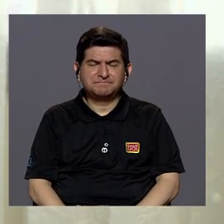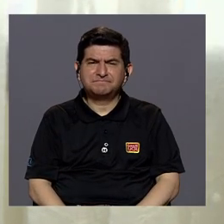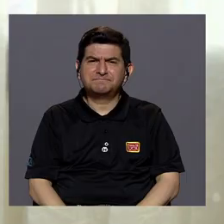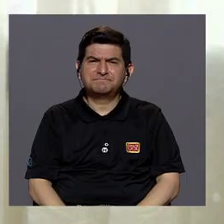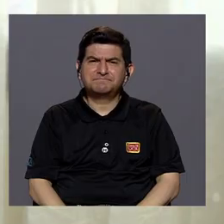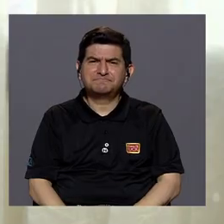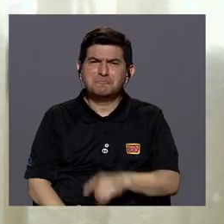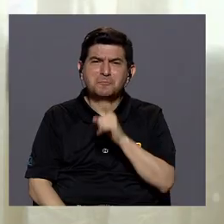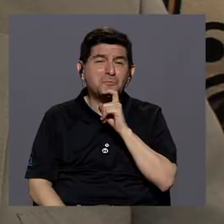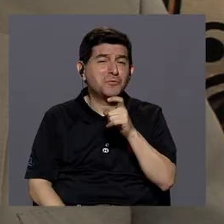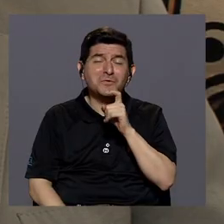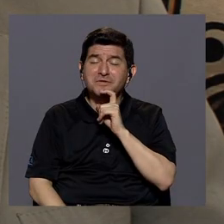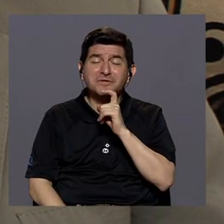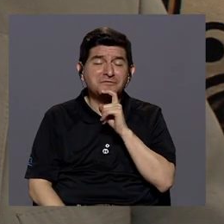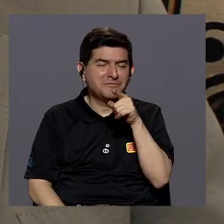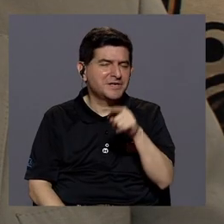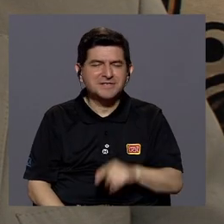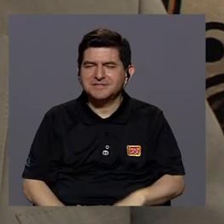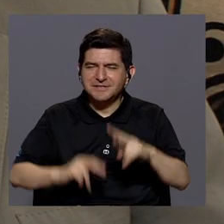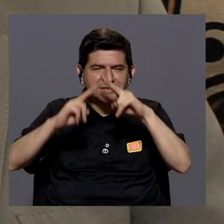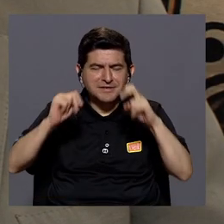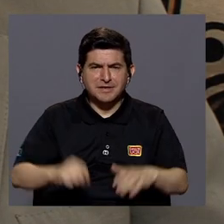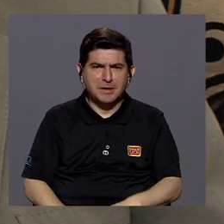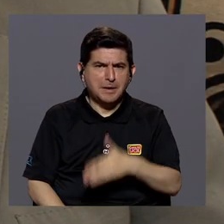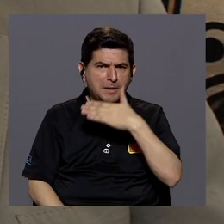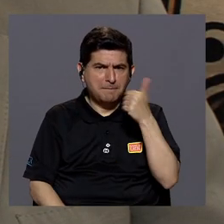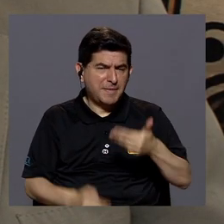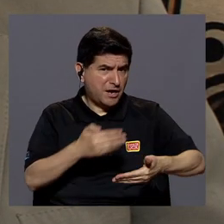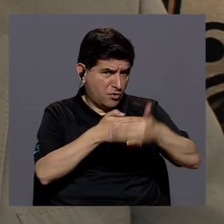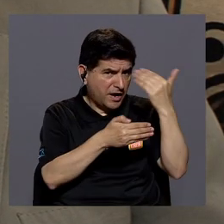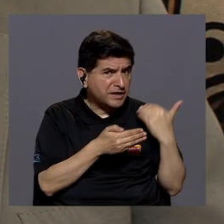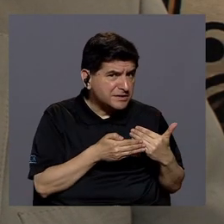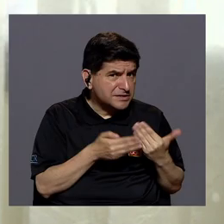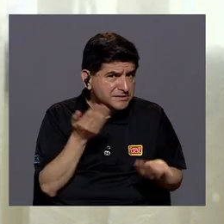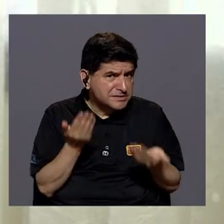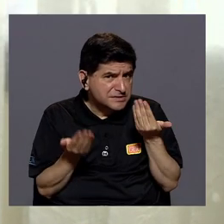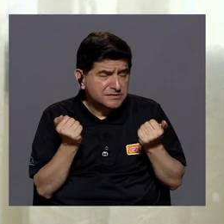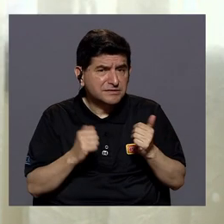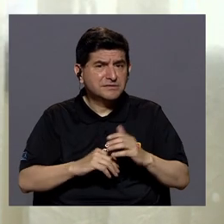es difícil enfocar eso. ¿Es mejor que el del pasado?